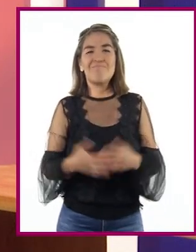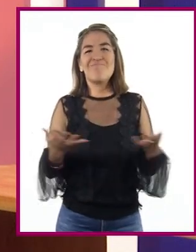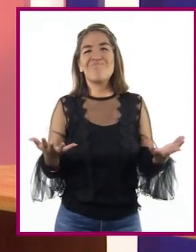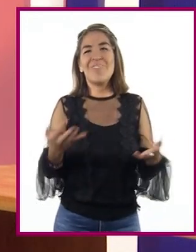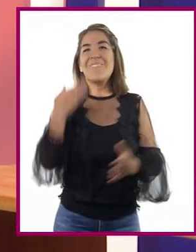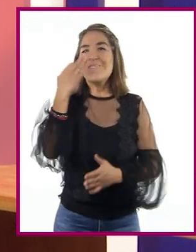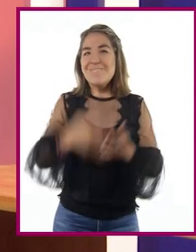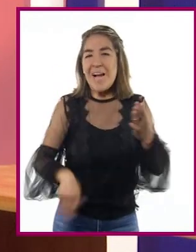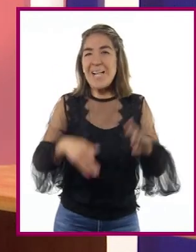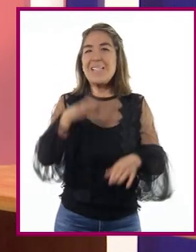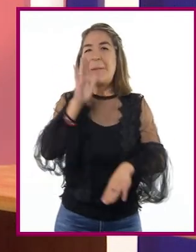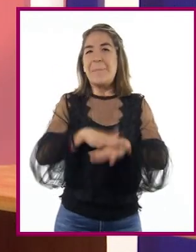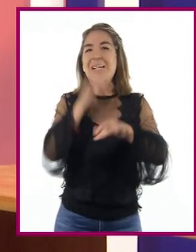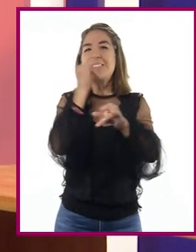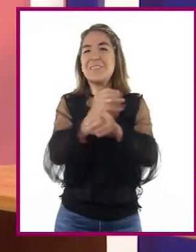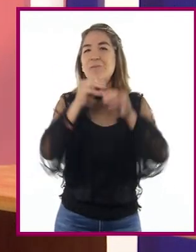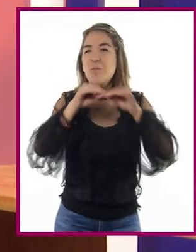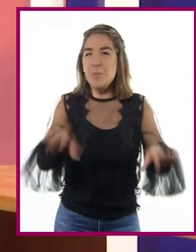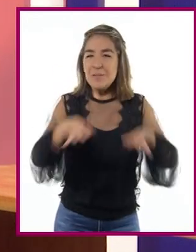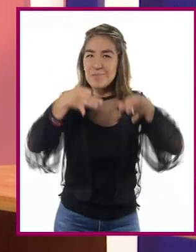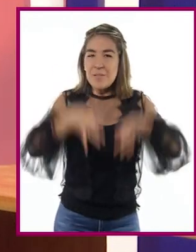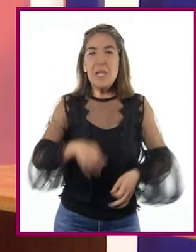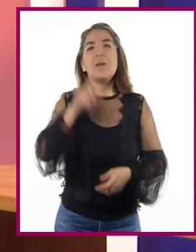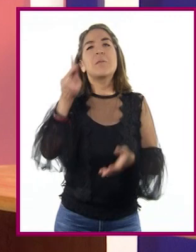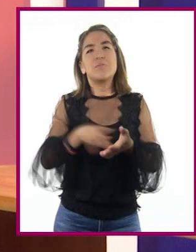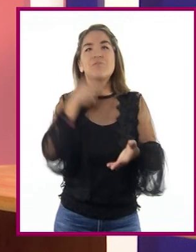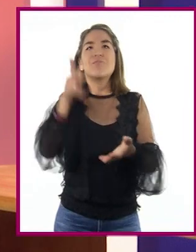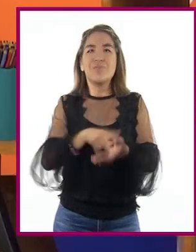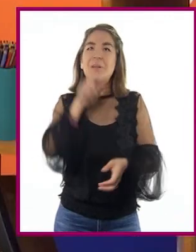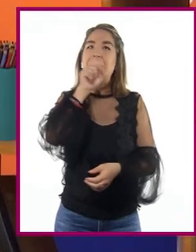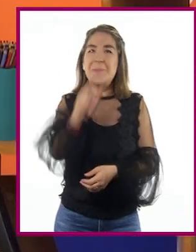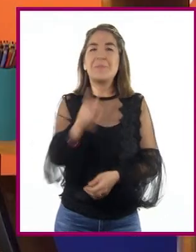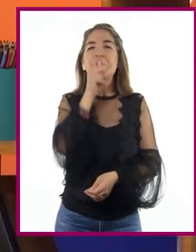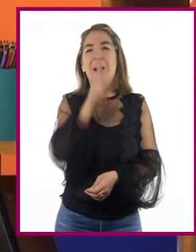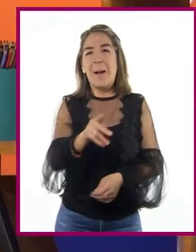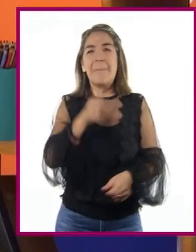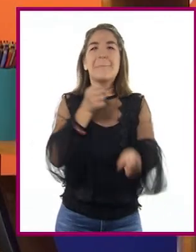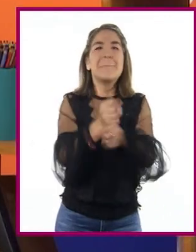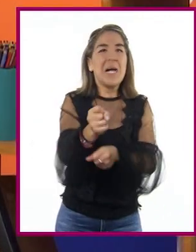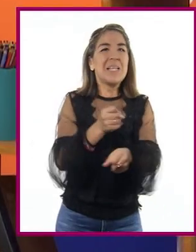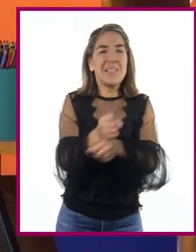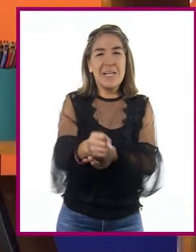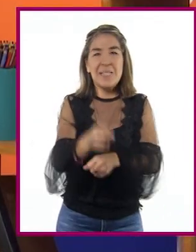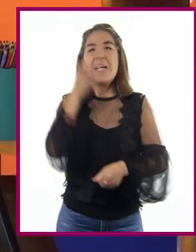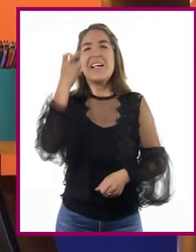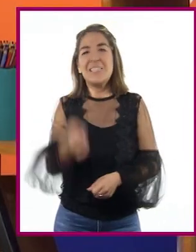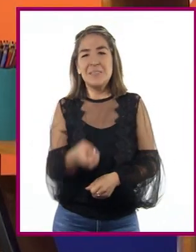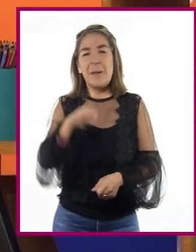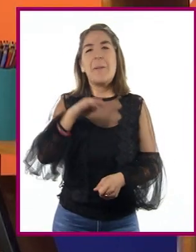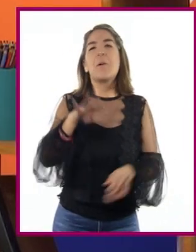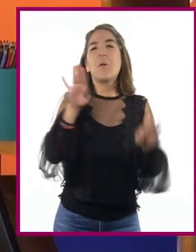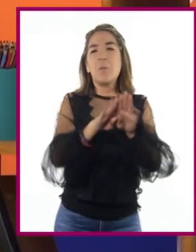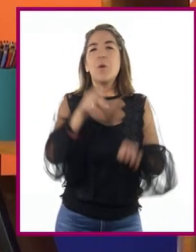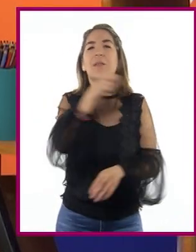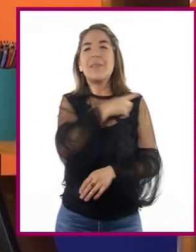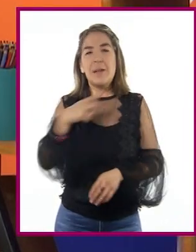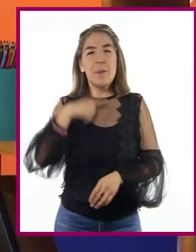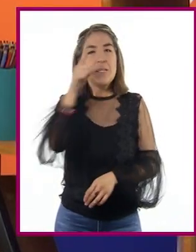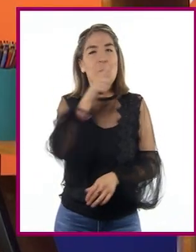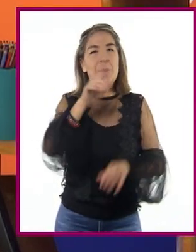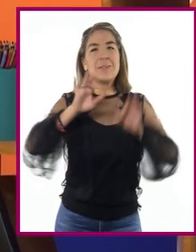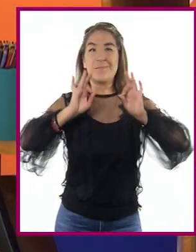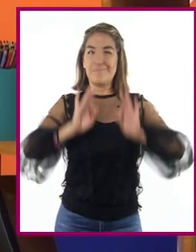informal, además de que repite la palabra maltrato. Intentemos mejorar el lenguaje a uno más